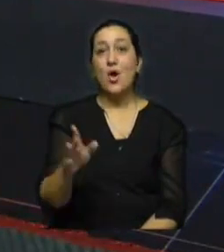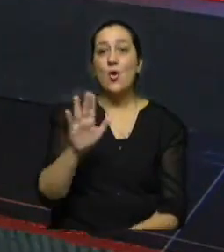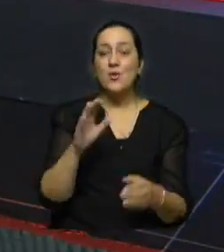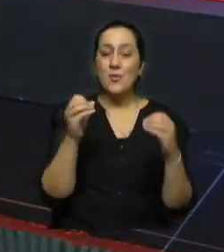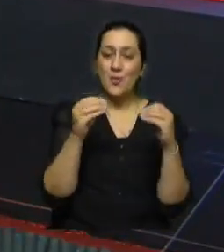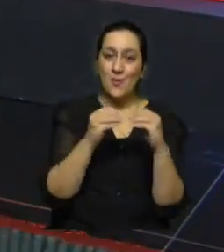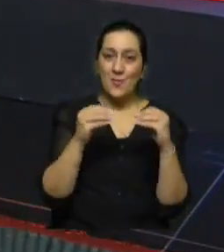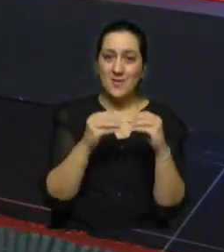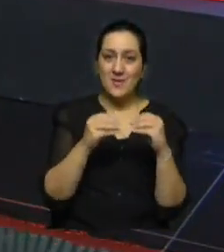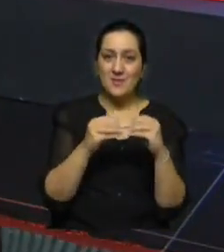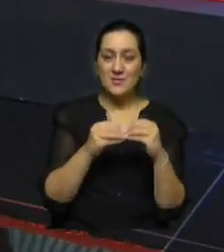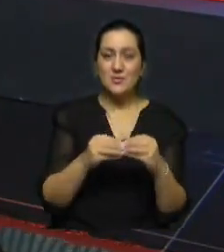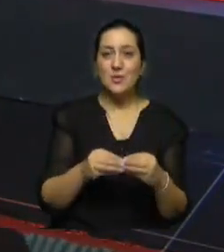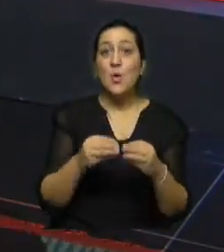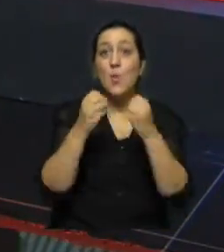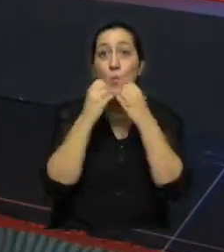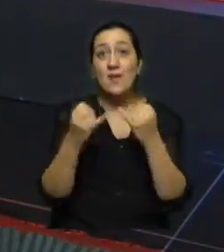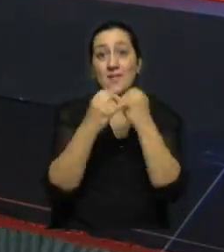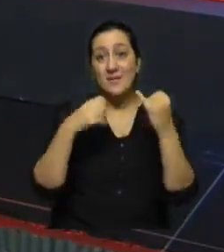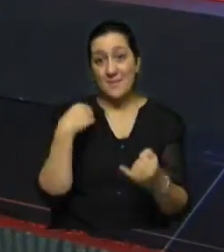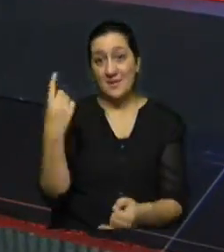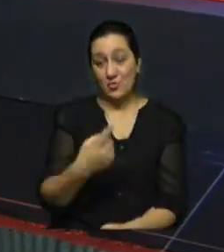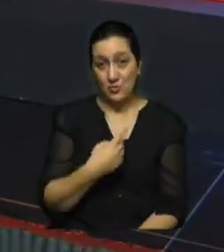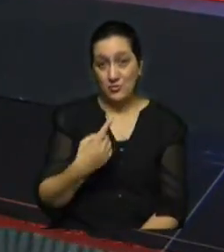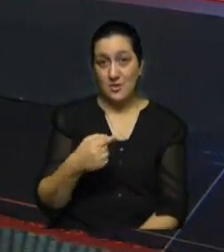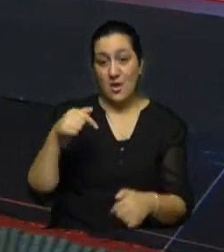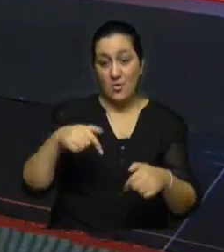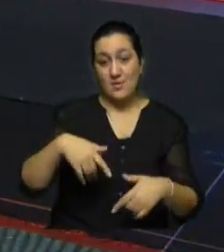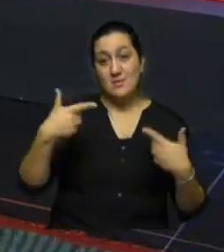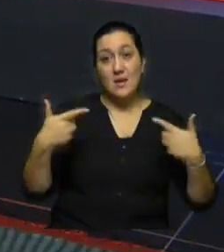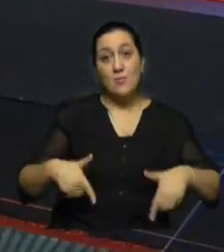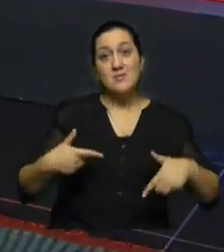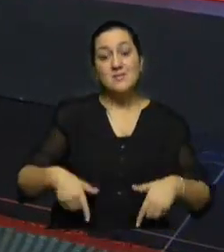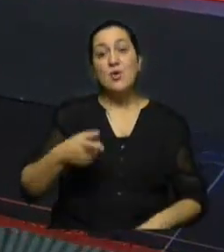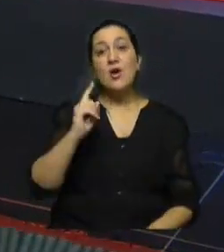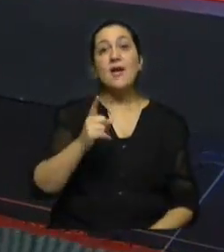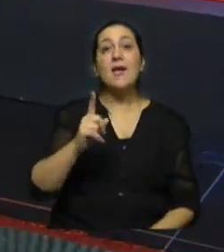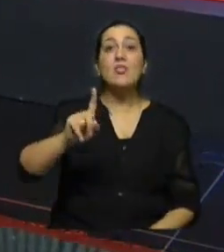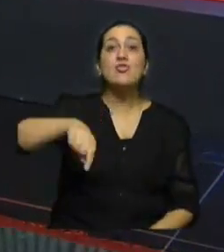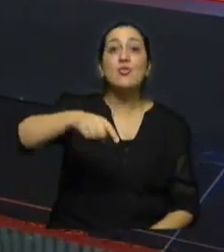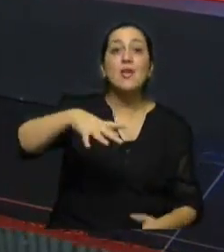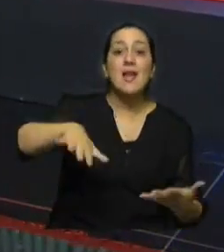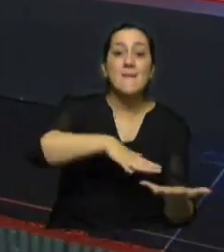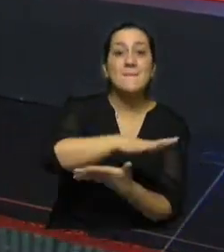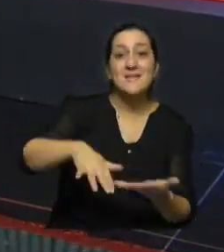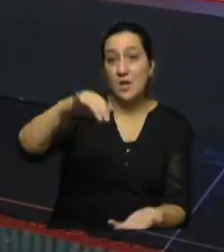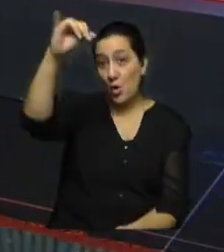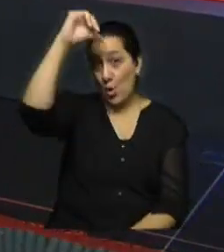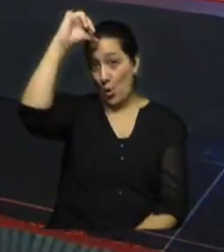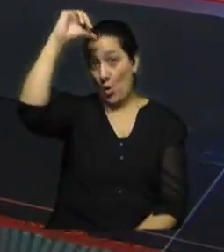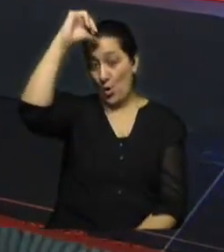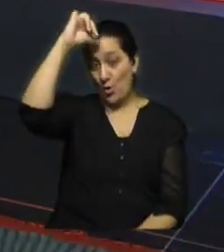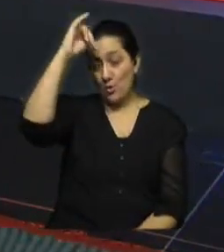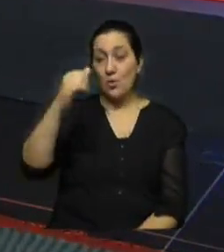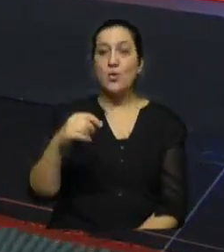Compañeros, compañeras, muy buen día para todos ustedes. Estamos en el municipio G. ¿En dónde? ¿Dónde? En la Plaza Colón, que lo tiene a